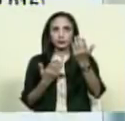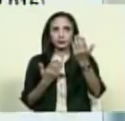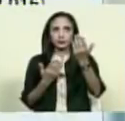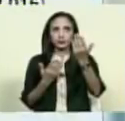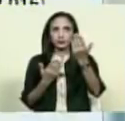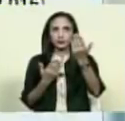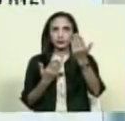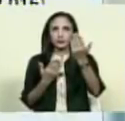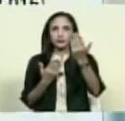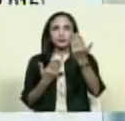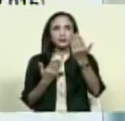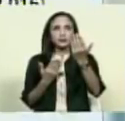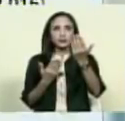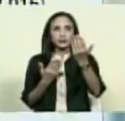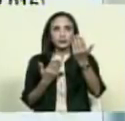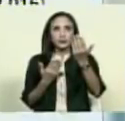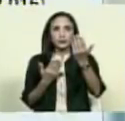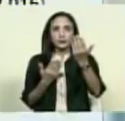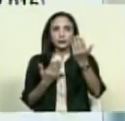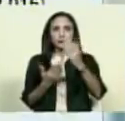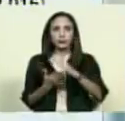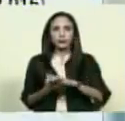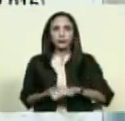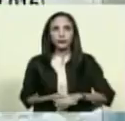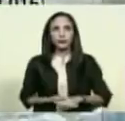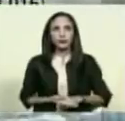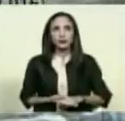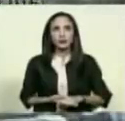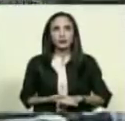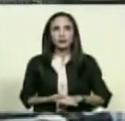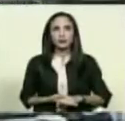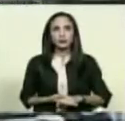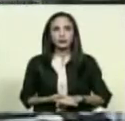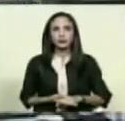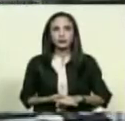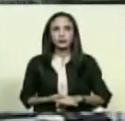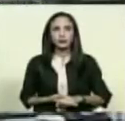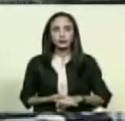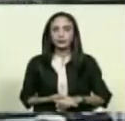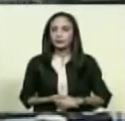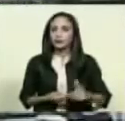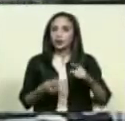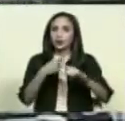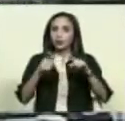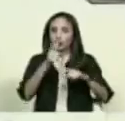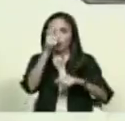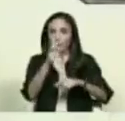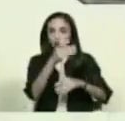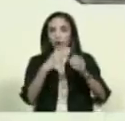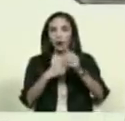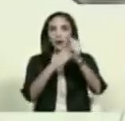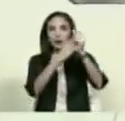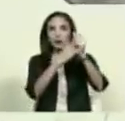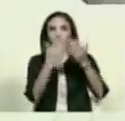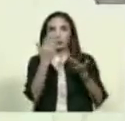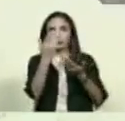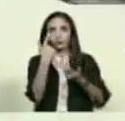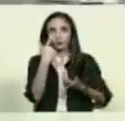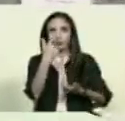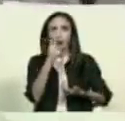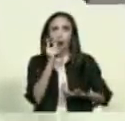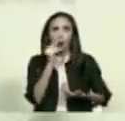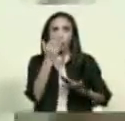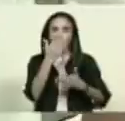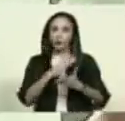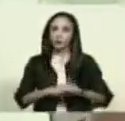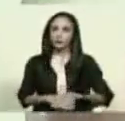muchachos incorporado, Mimú Vargas, jefe del Movimiento por la Paz y la Vida. Camarada Mimú, párate, vale, porque te